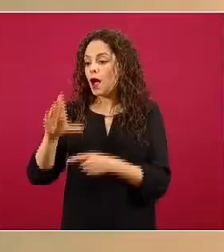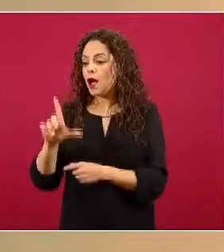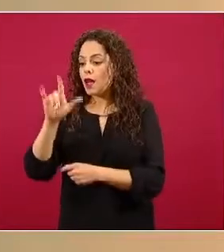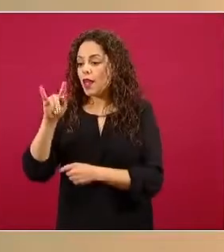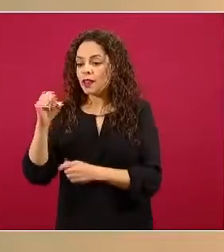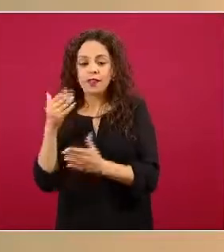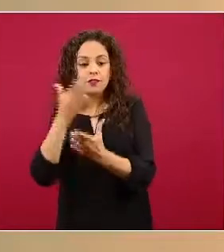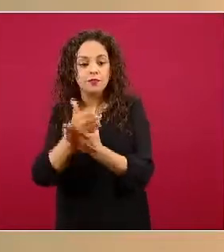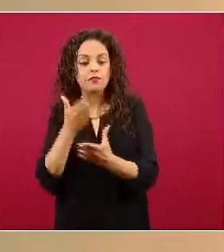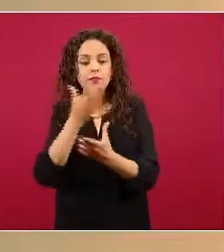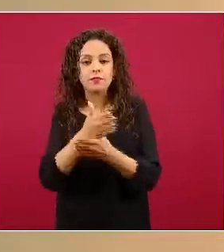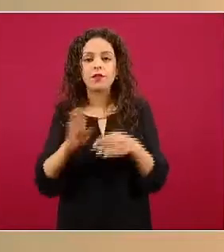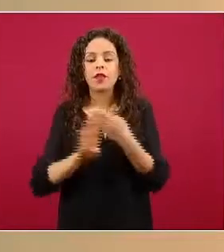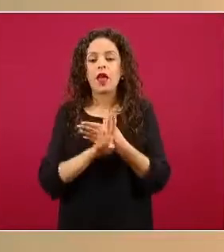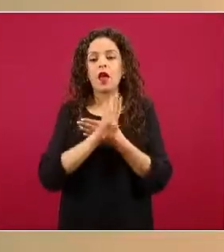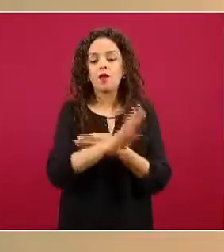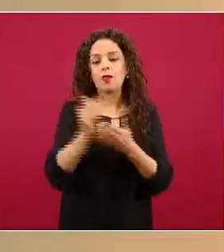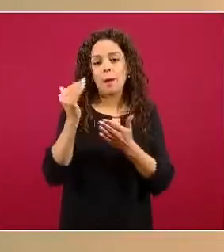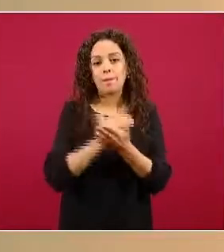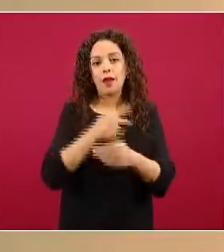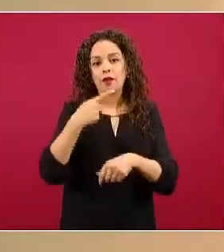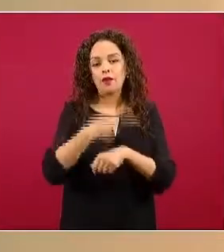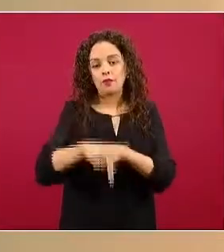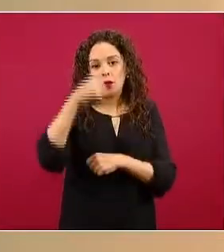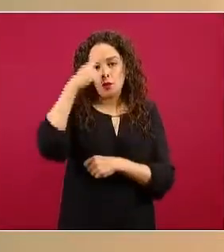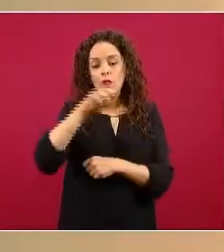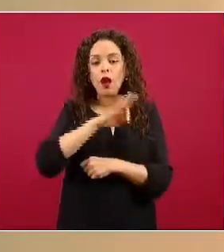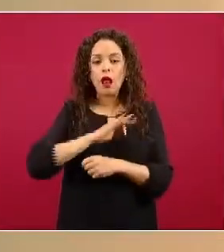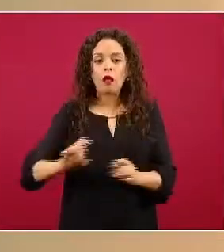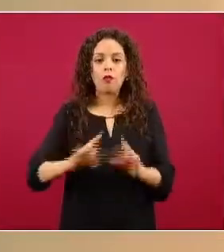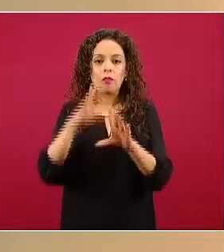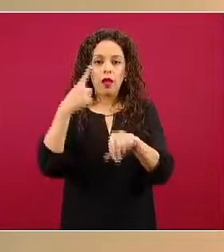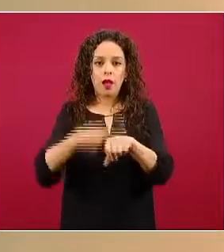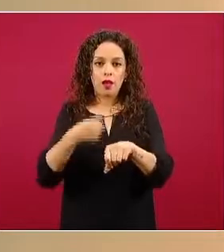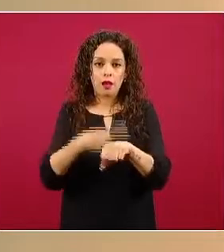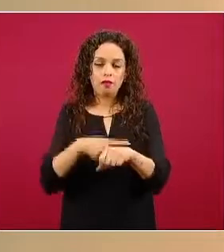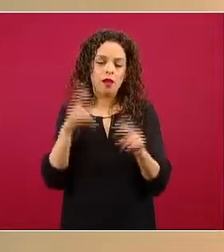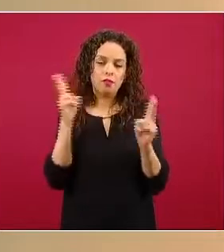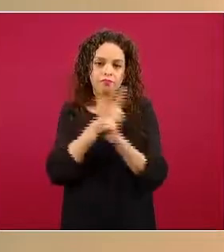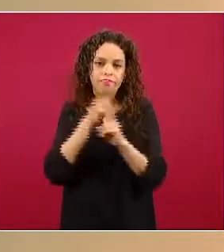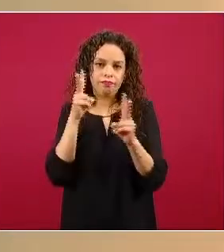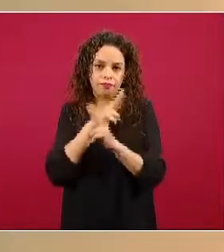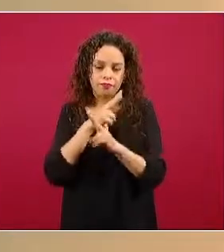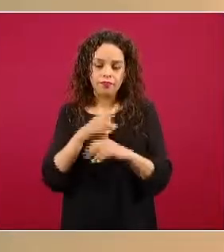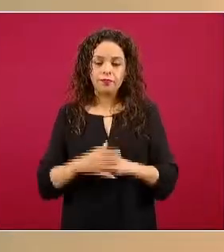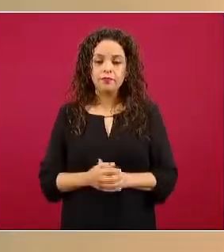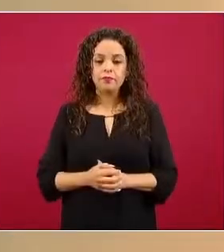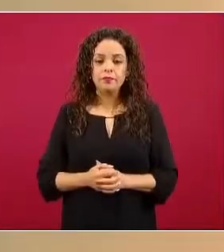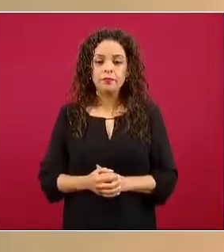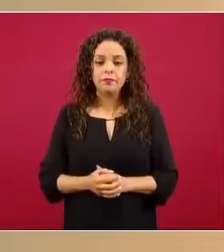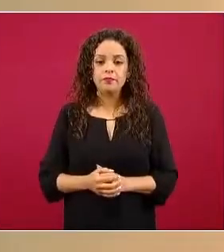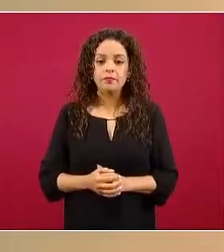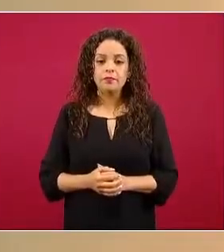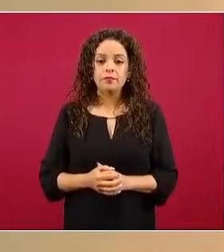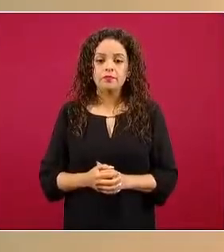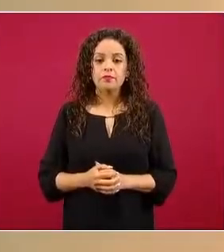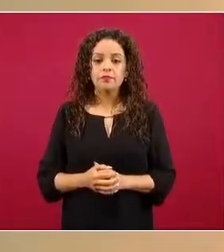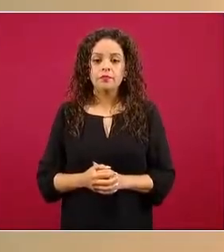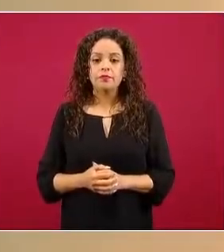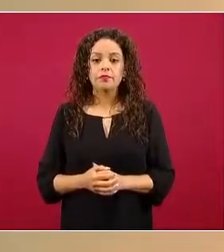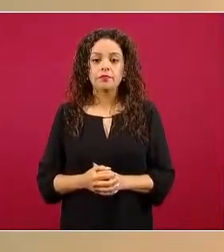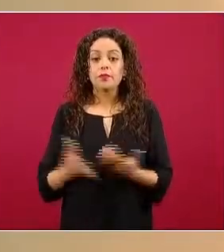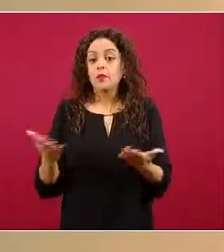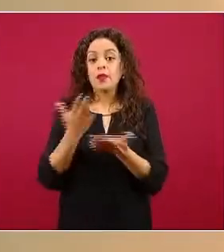en menor riesgo de presentar enfermedad respiratoria aguda, que además con